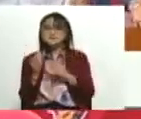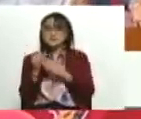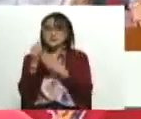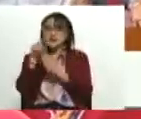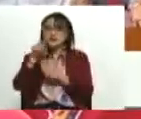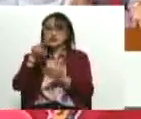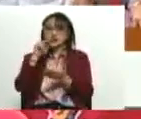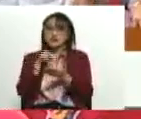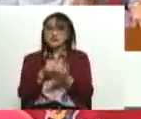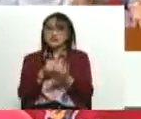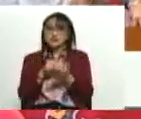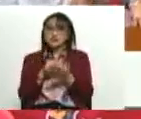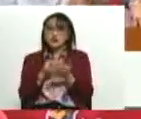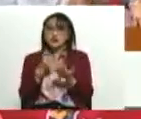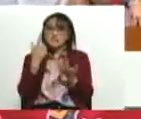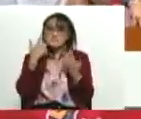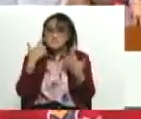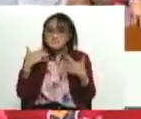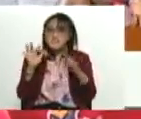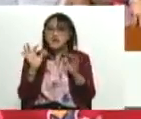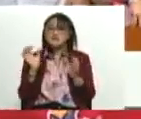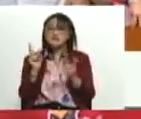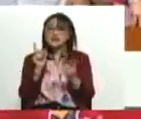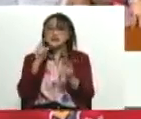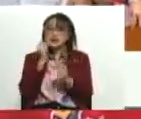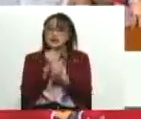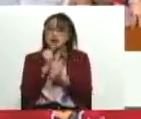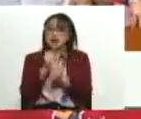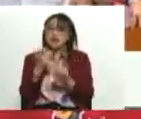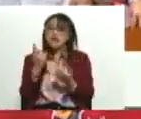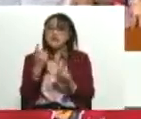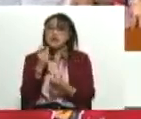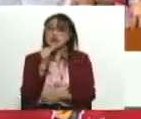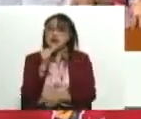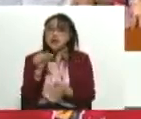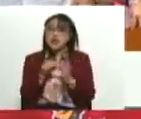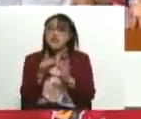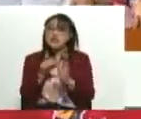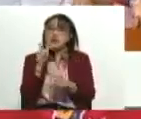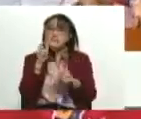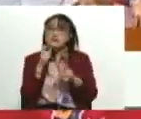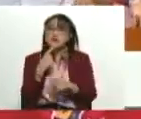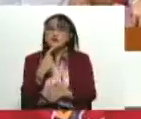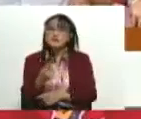nacional de parecernos a ustedes al trabajo de entrega. Cuando falte el agua, ¿para dónde va la gente?